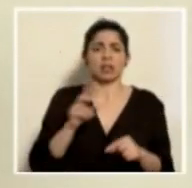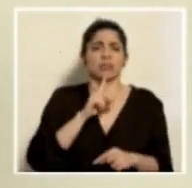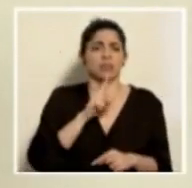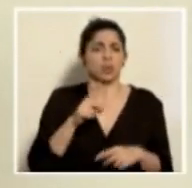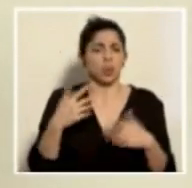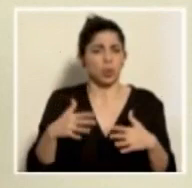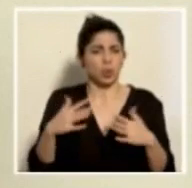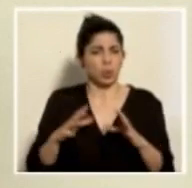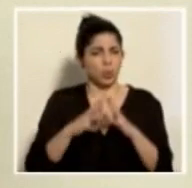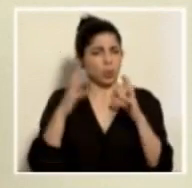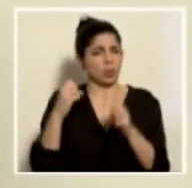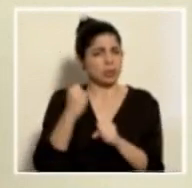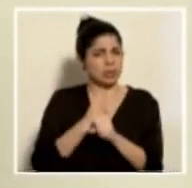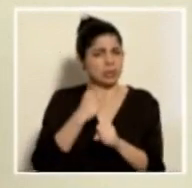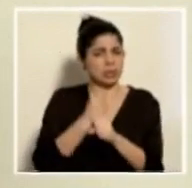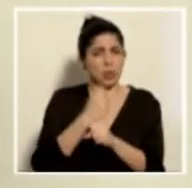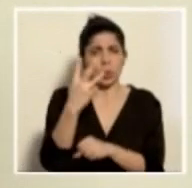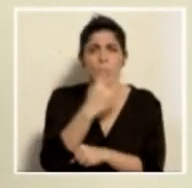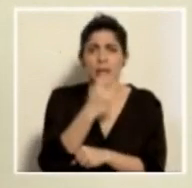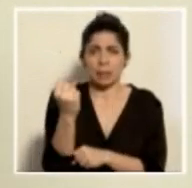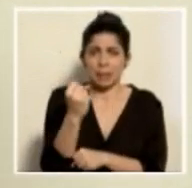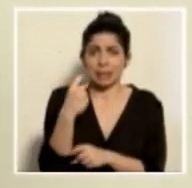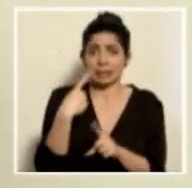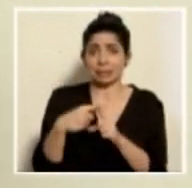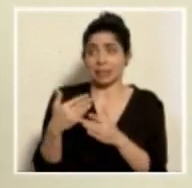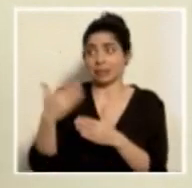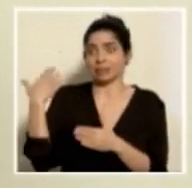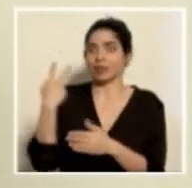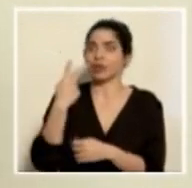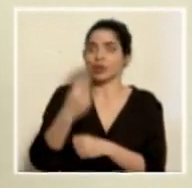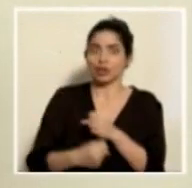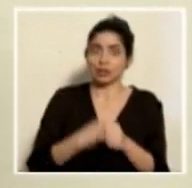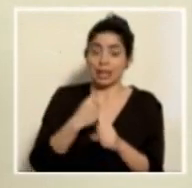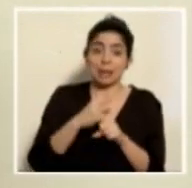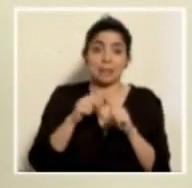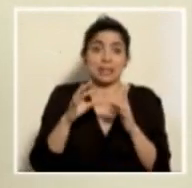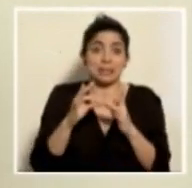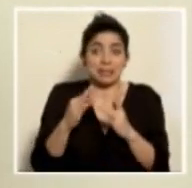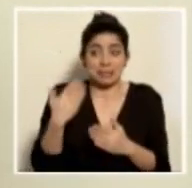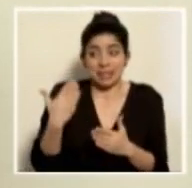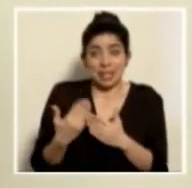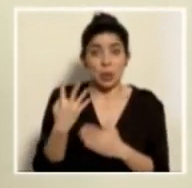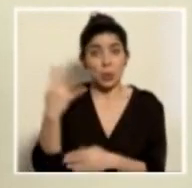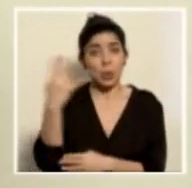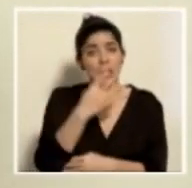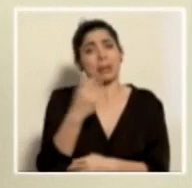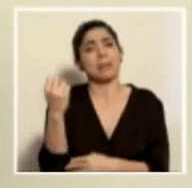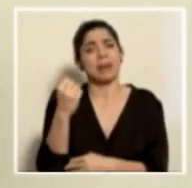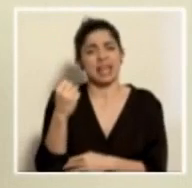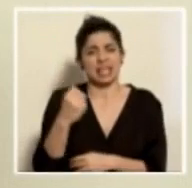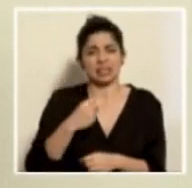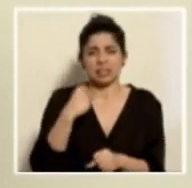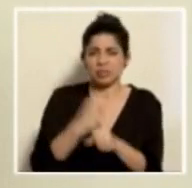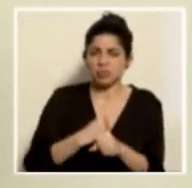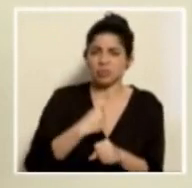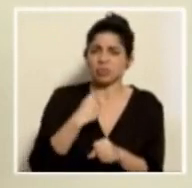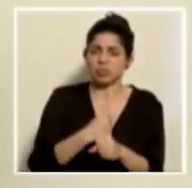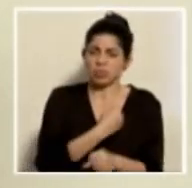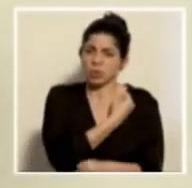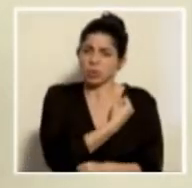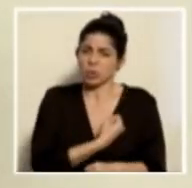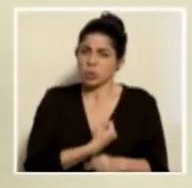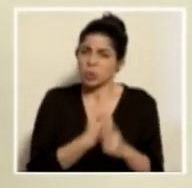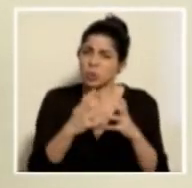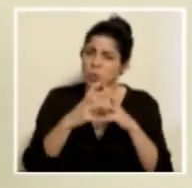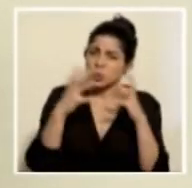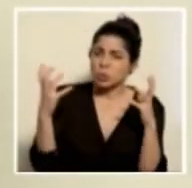han hecho un gran trabajo durante 4 meses, además de los últimos 2 años, pero particularmente estos 4 meses, con un gran